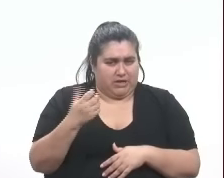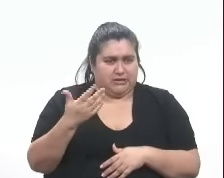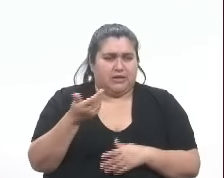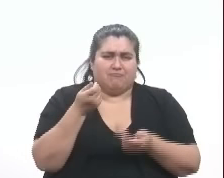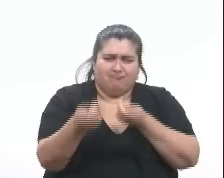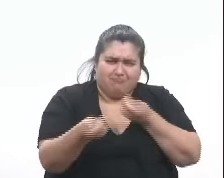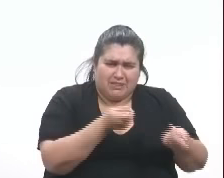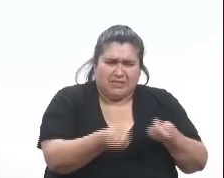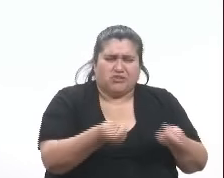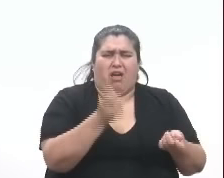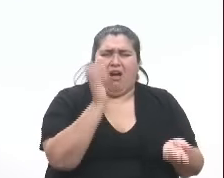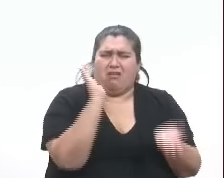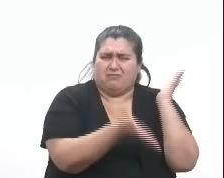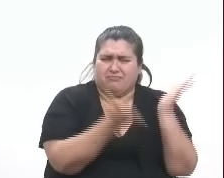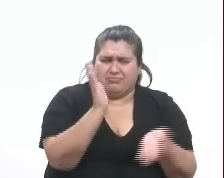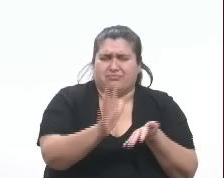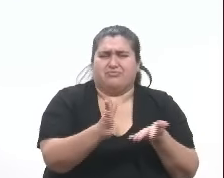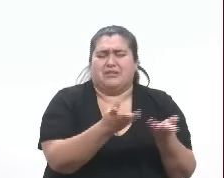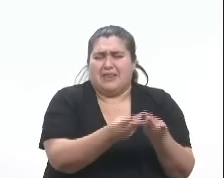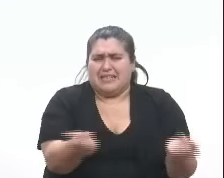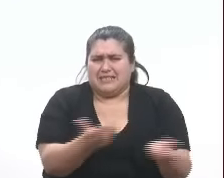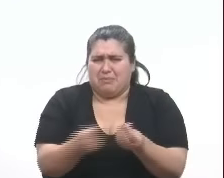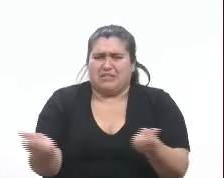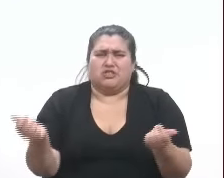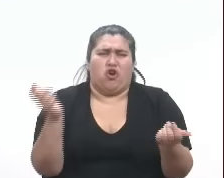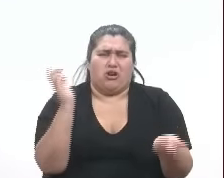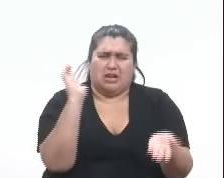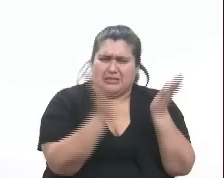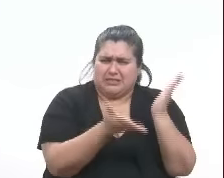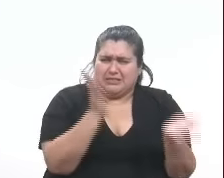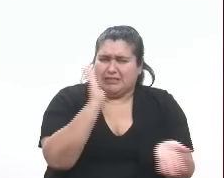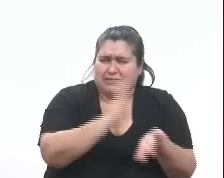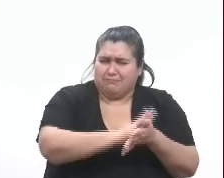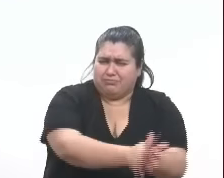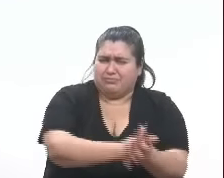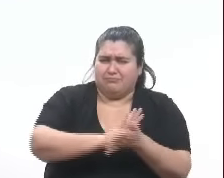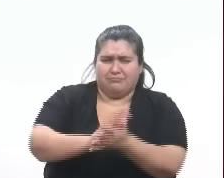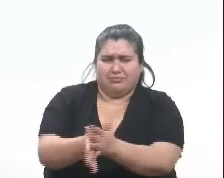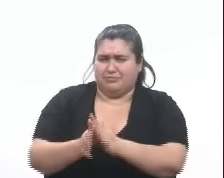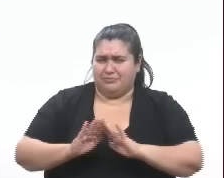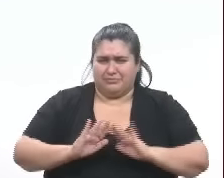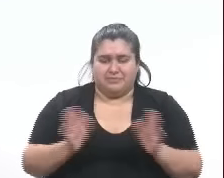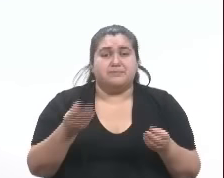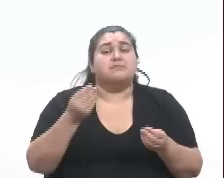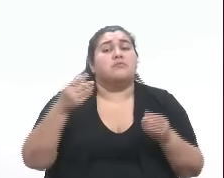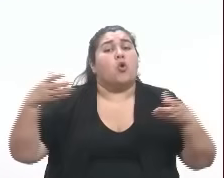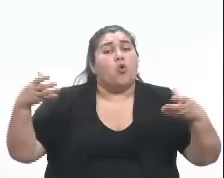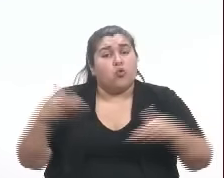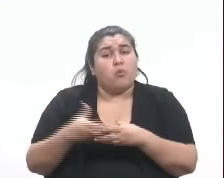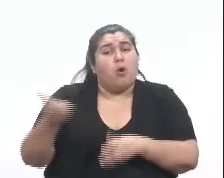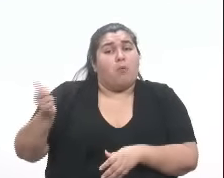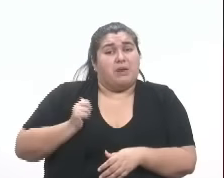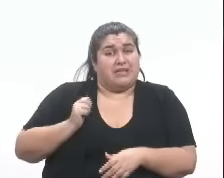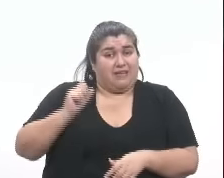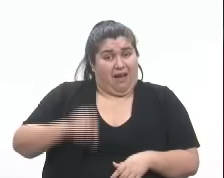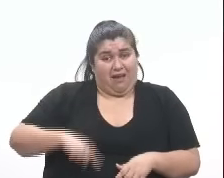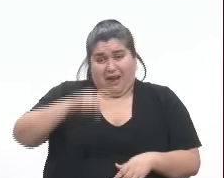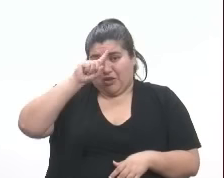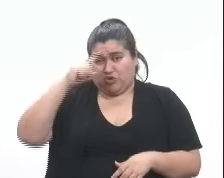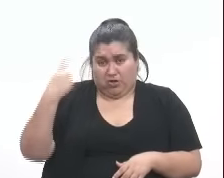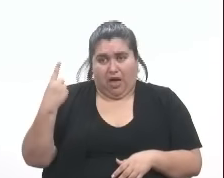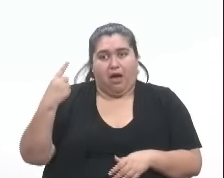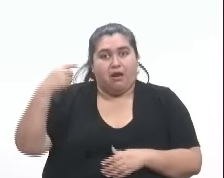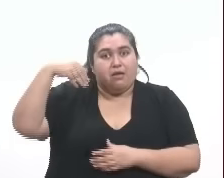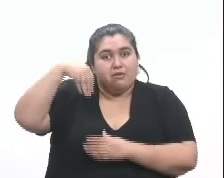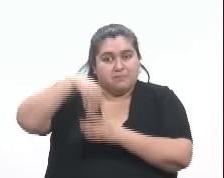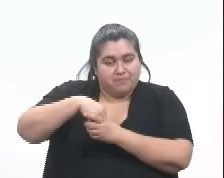asesinatos, torturas, desapariciones, y un grupo de militares nacionales en los que se encontraba el general